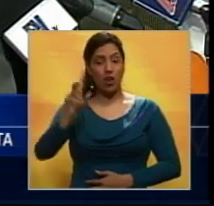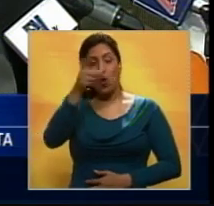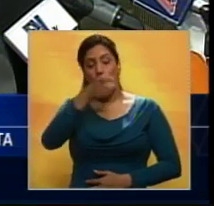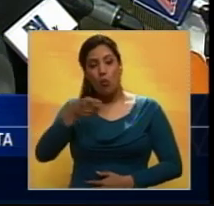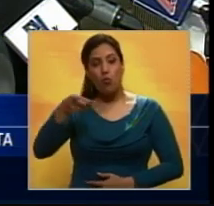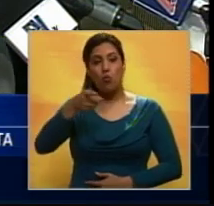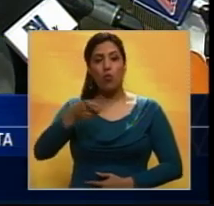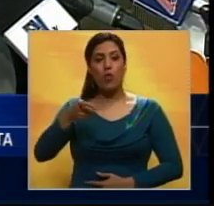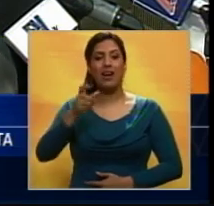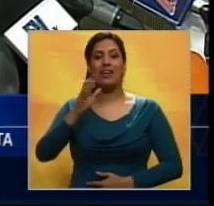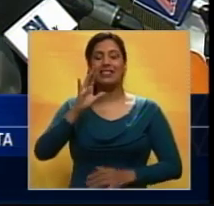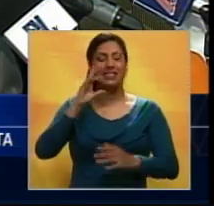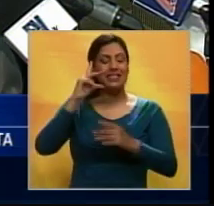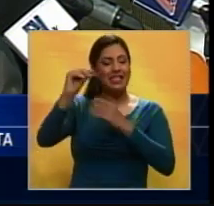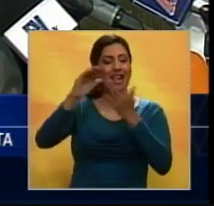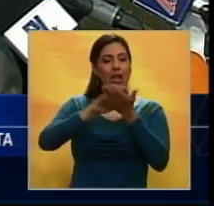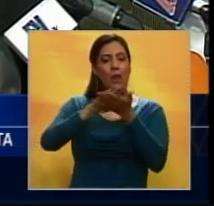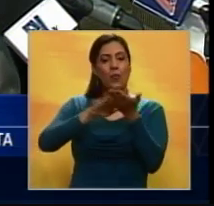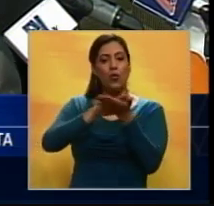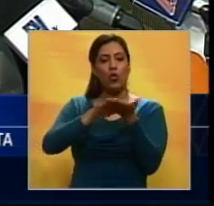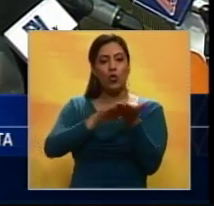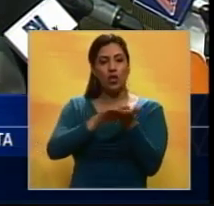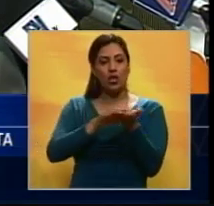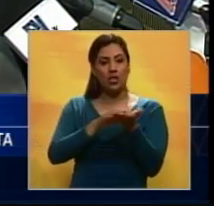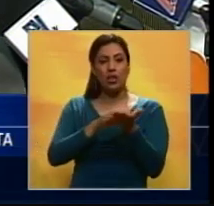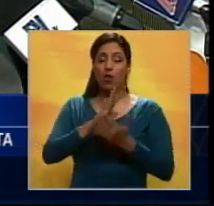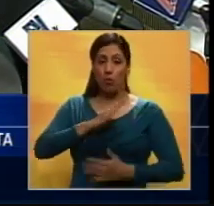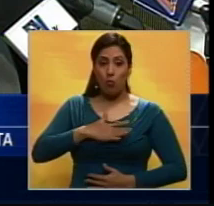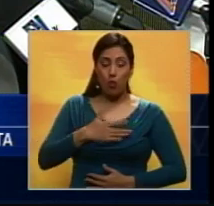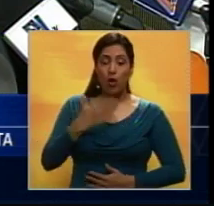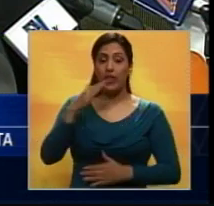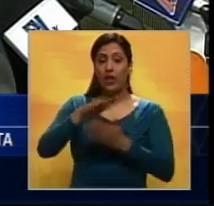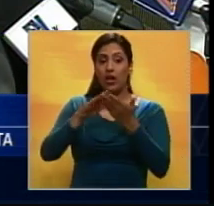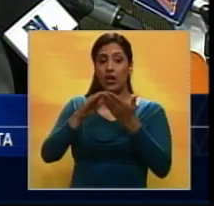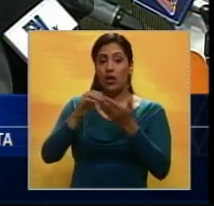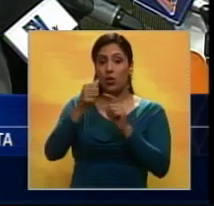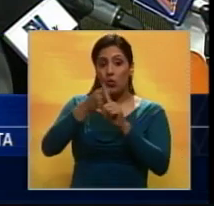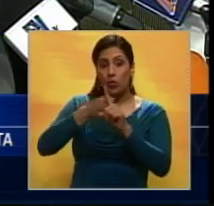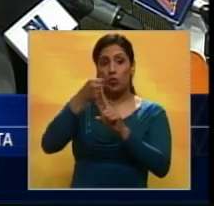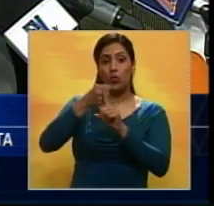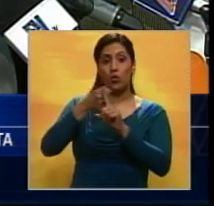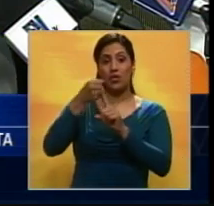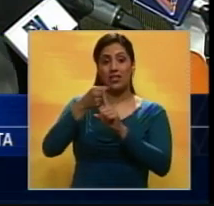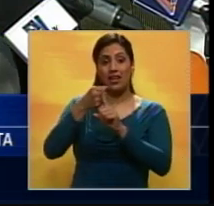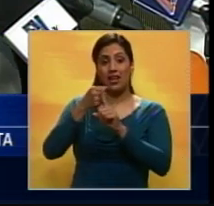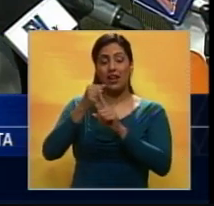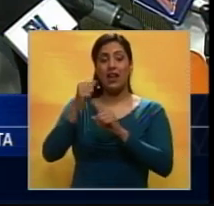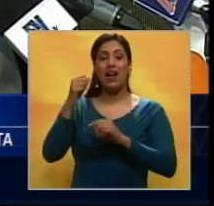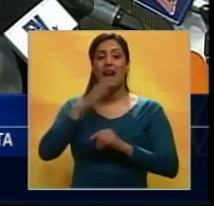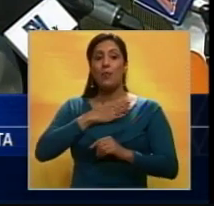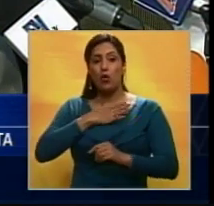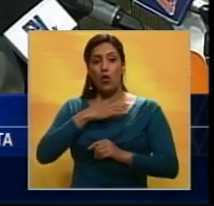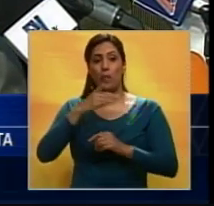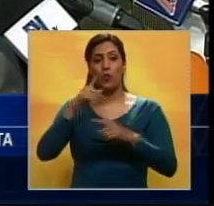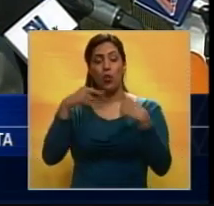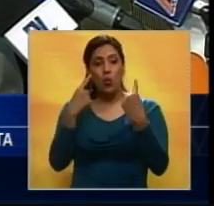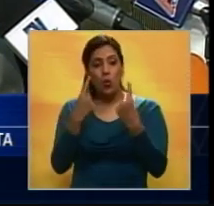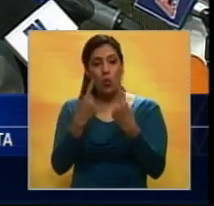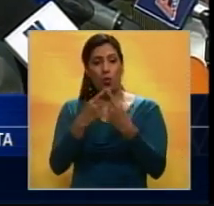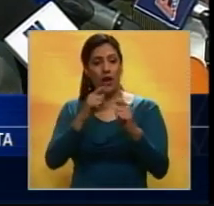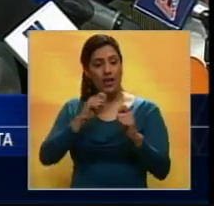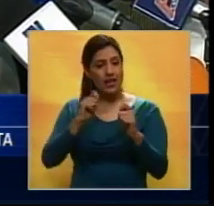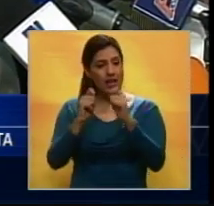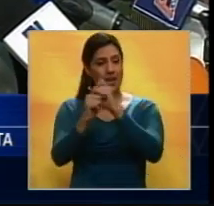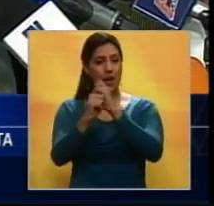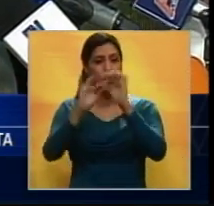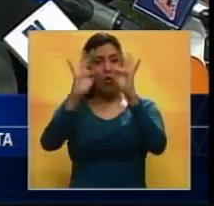búsqueda de una salida política que pueda enfrentar el desafío de transformar